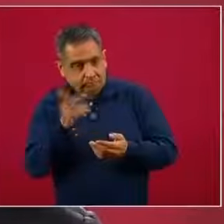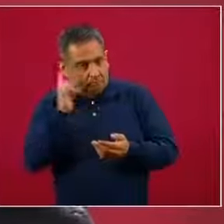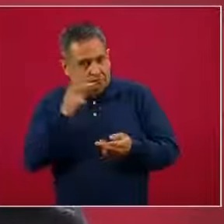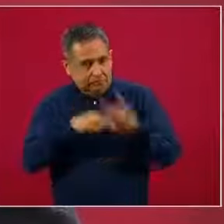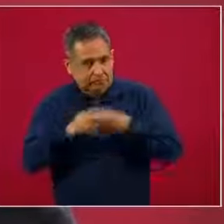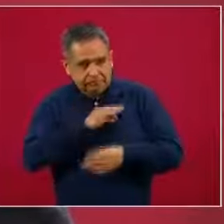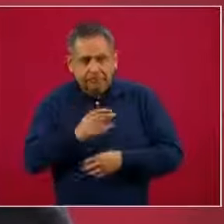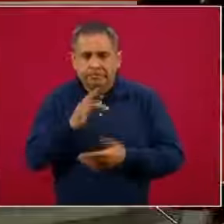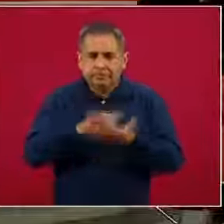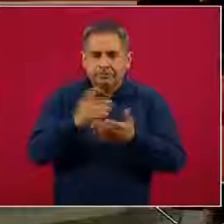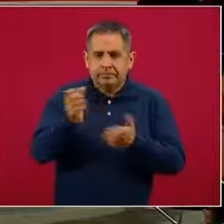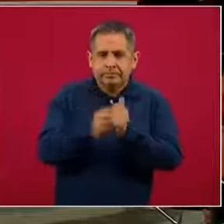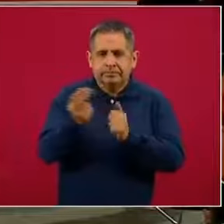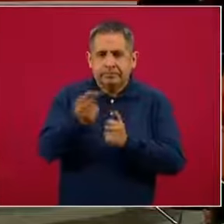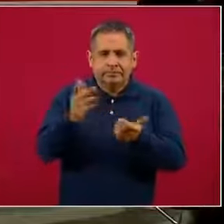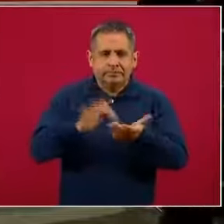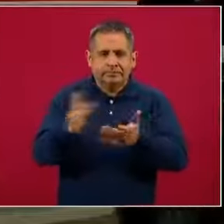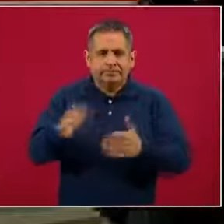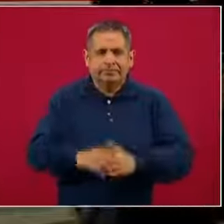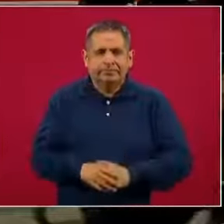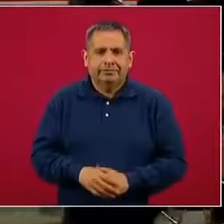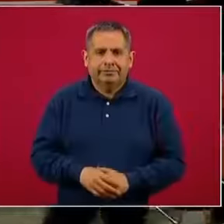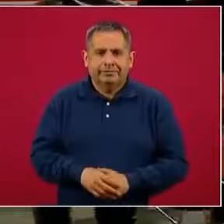y también con usted.